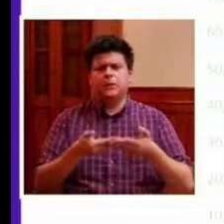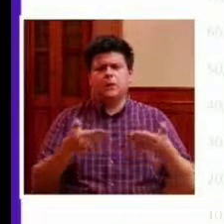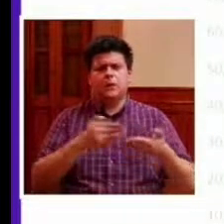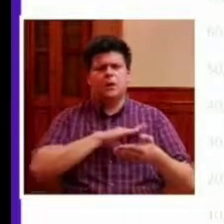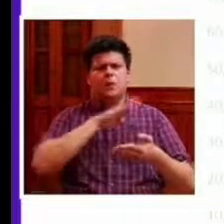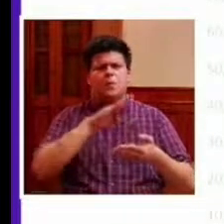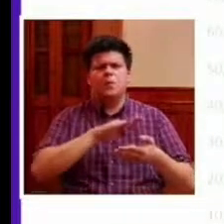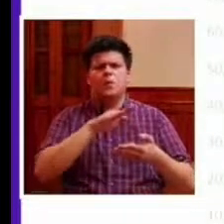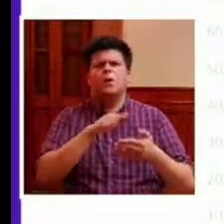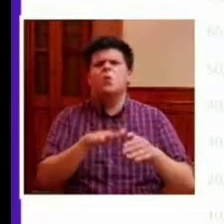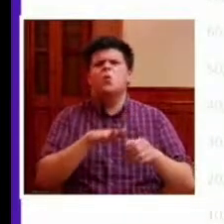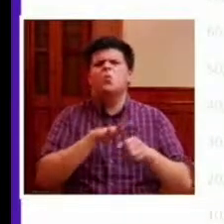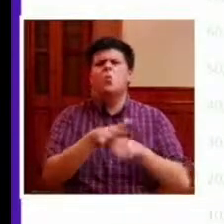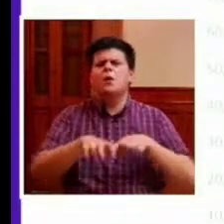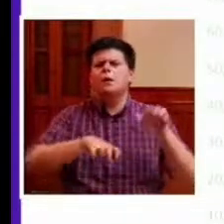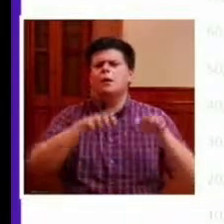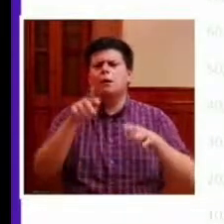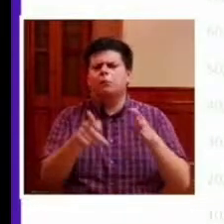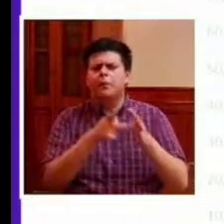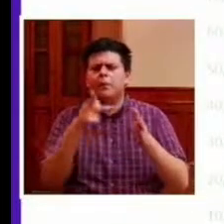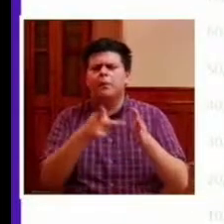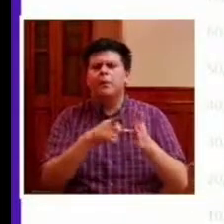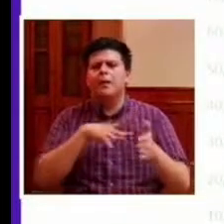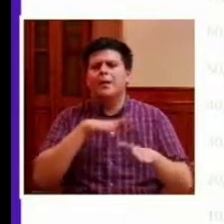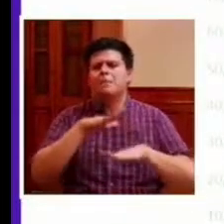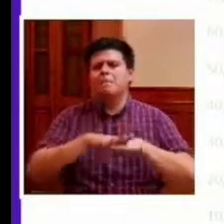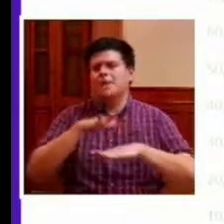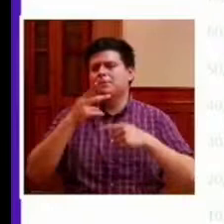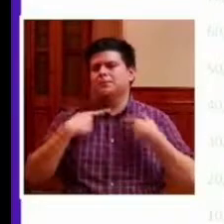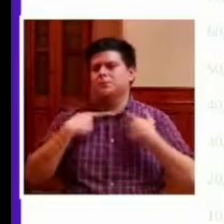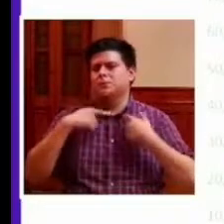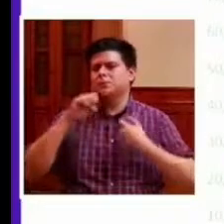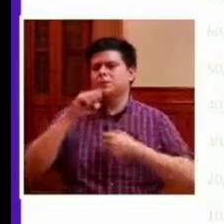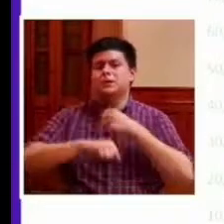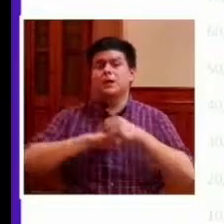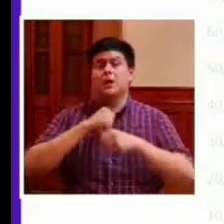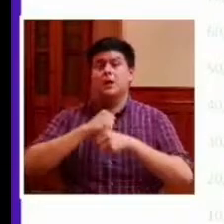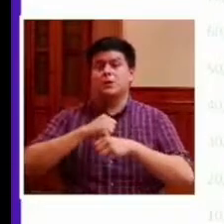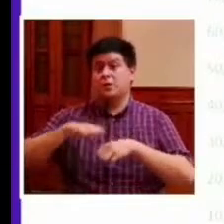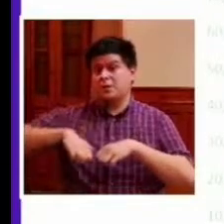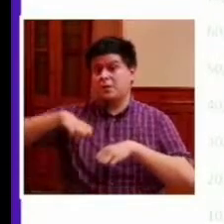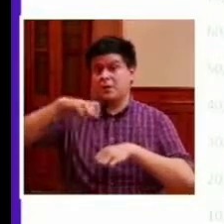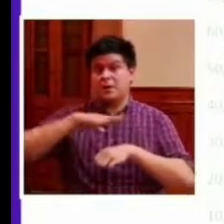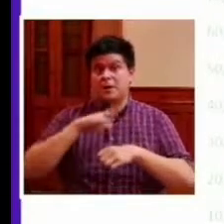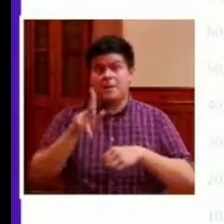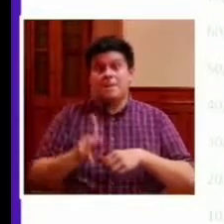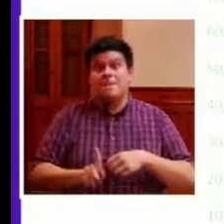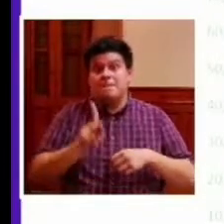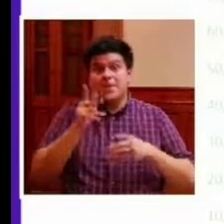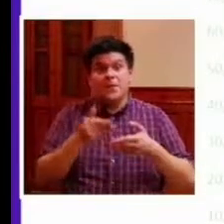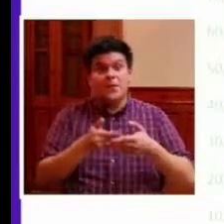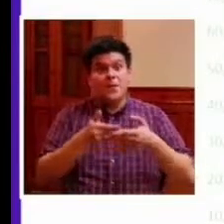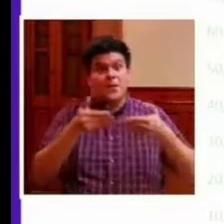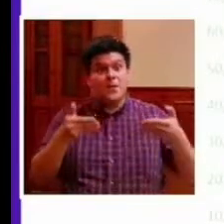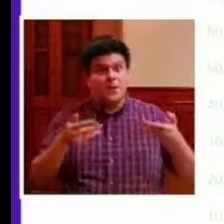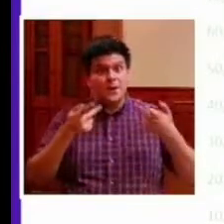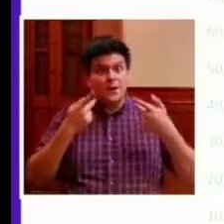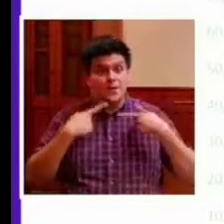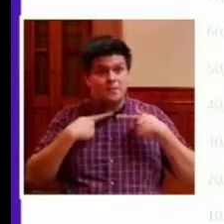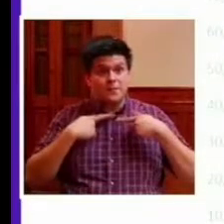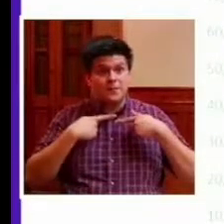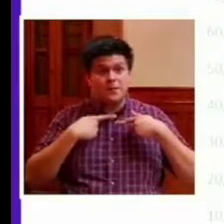defunciones ocurren principalmente en el grupo de 60 años y más, pero hoy sabemos que el grupo que tiene